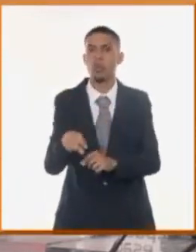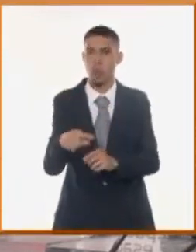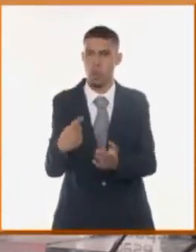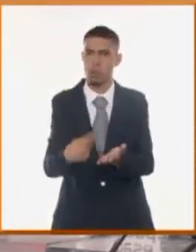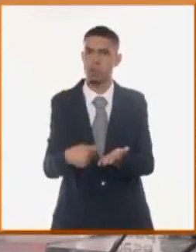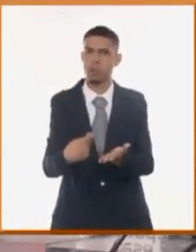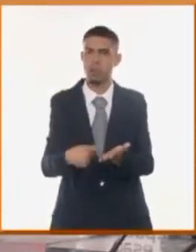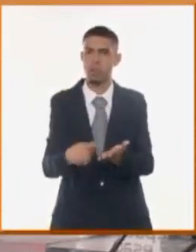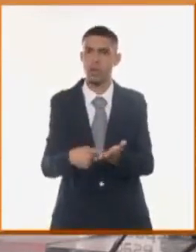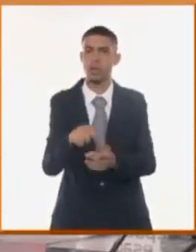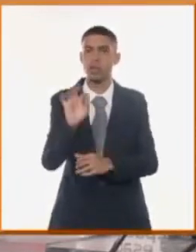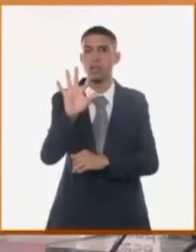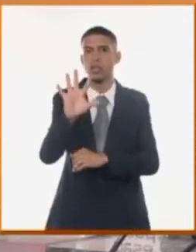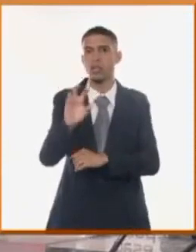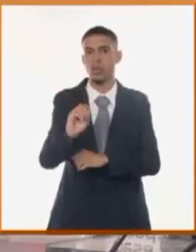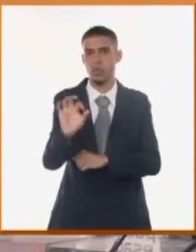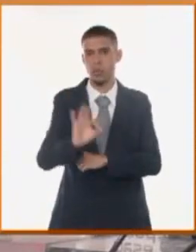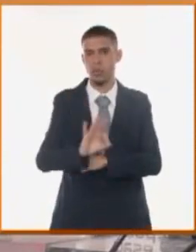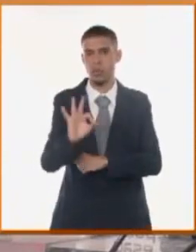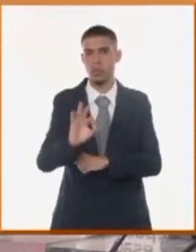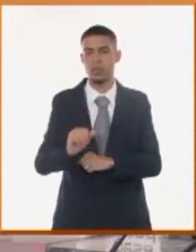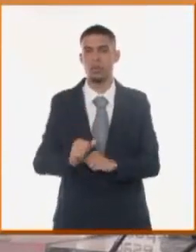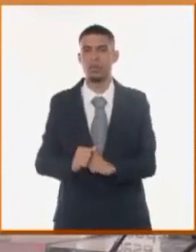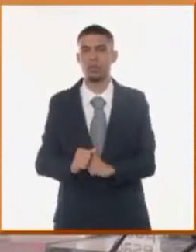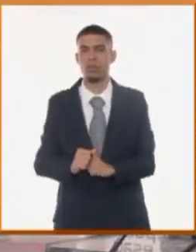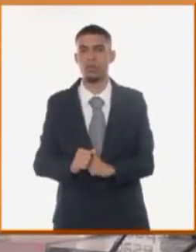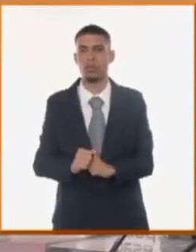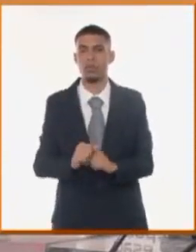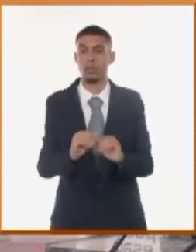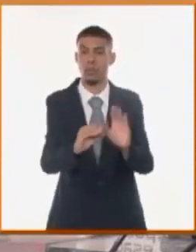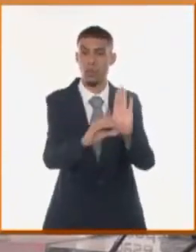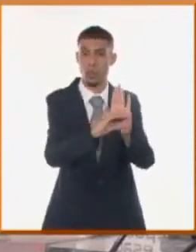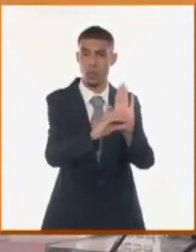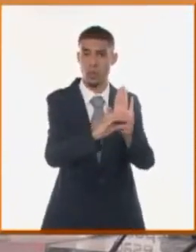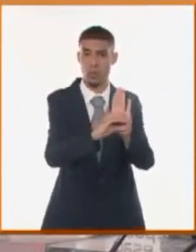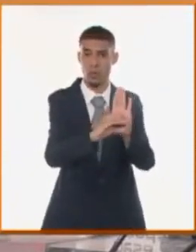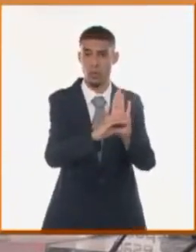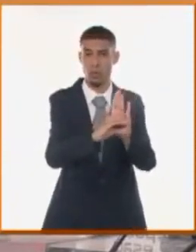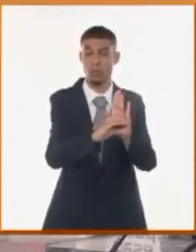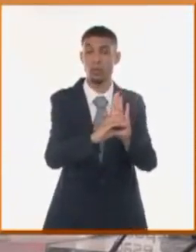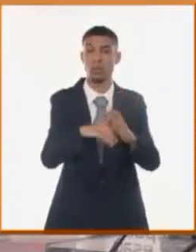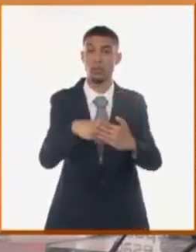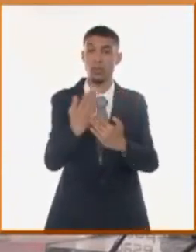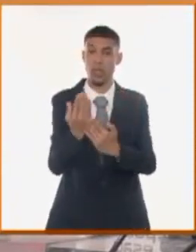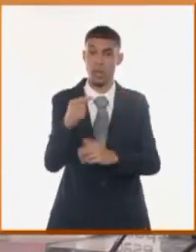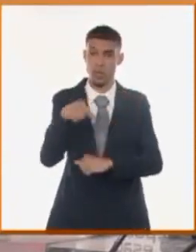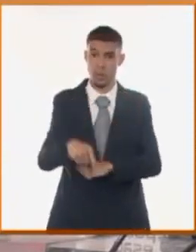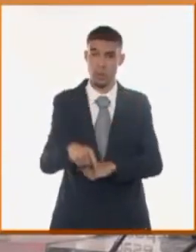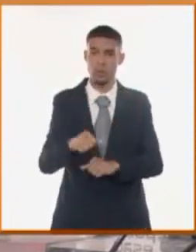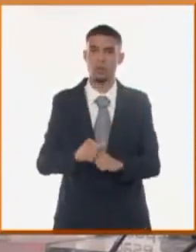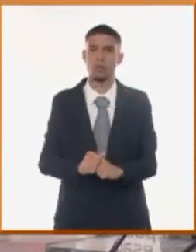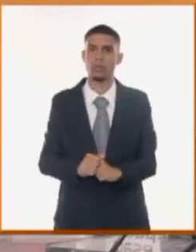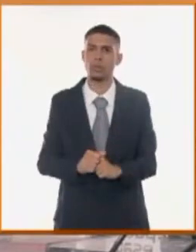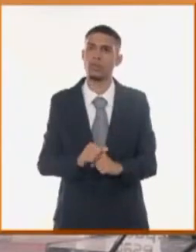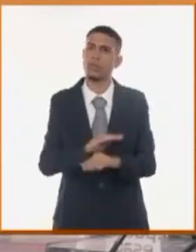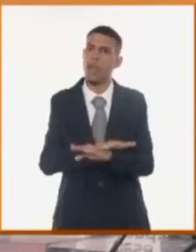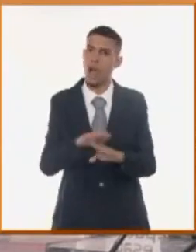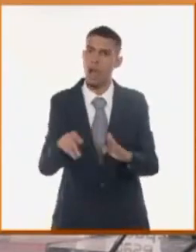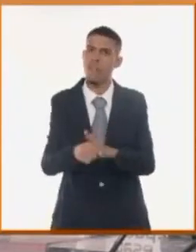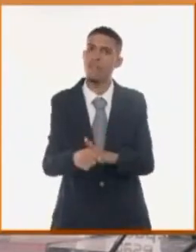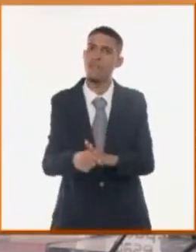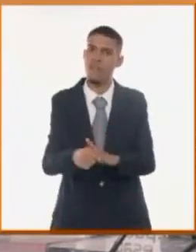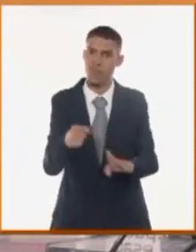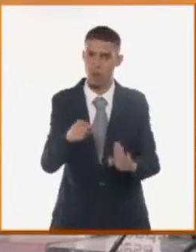del 50%. A la misma vez, la Gaceta Oficial en el día de hoy pues hace pública la